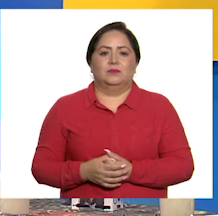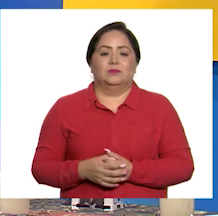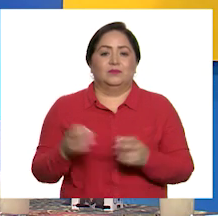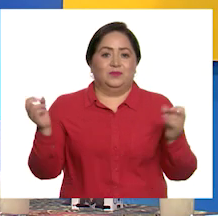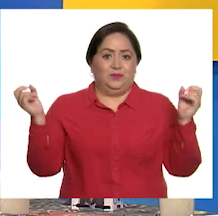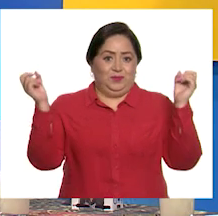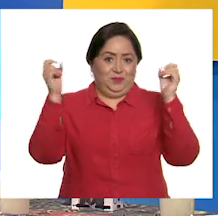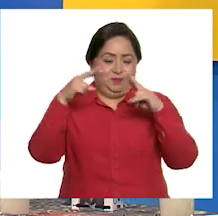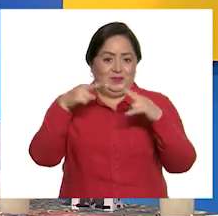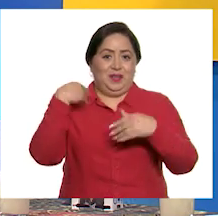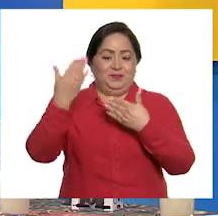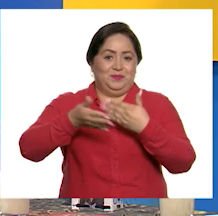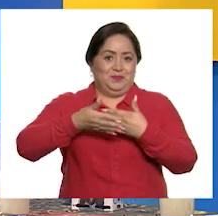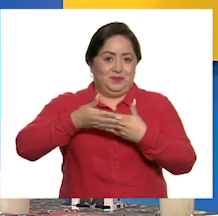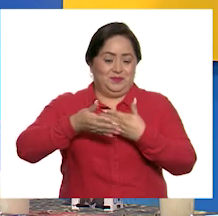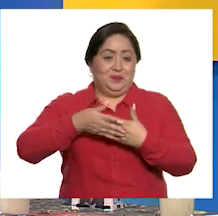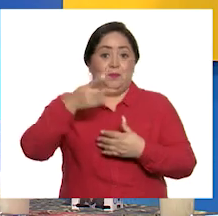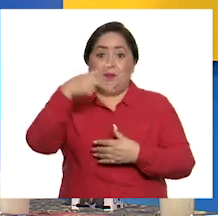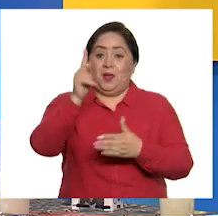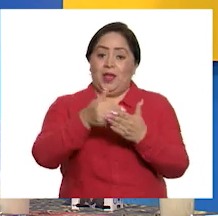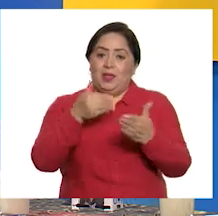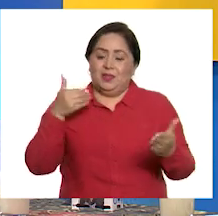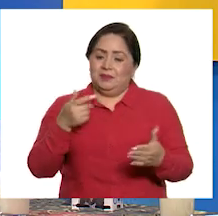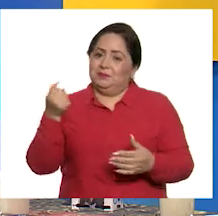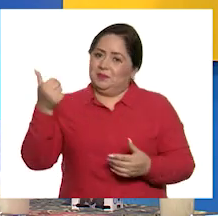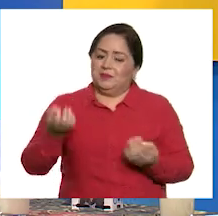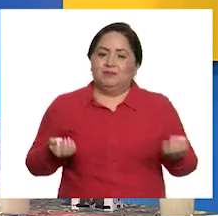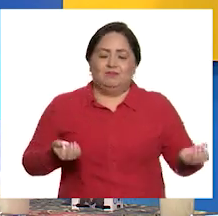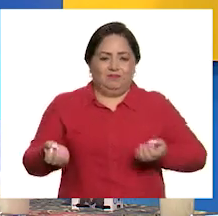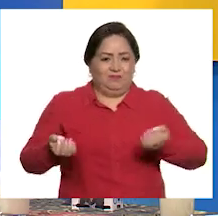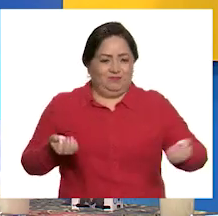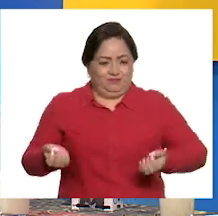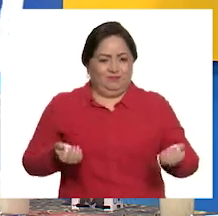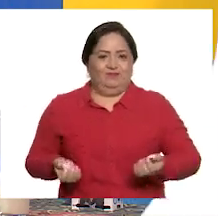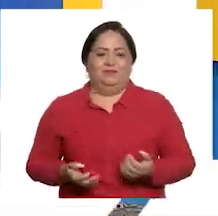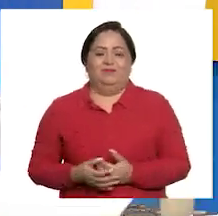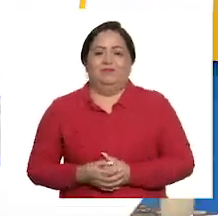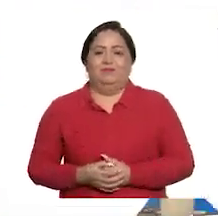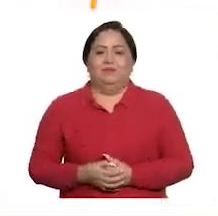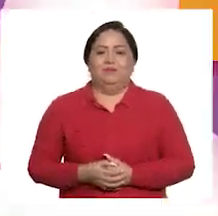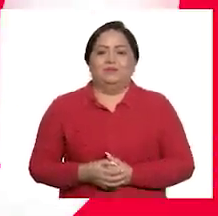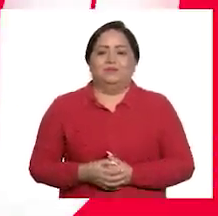Nos vemos. Hasta la próxima. Pero antes, a movernos un poco.